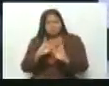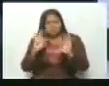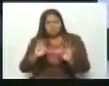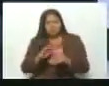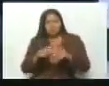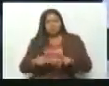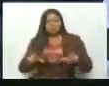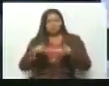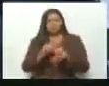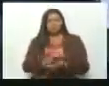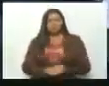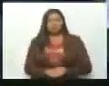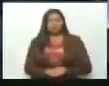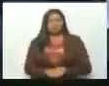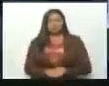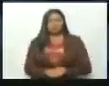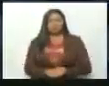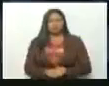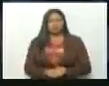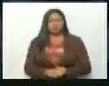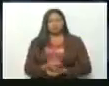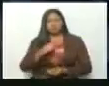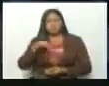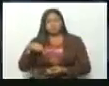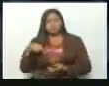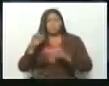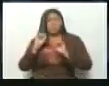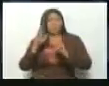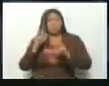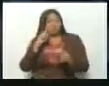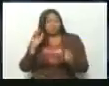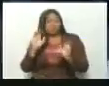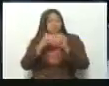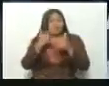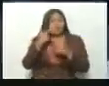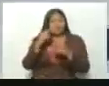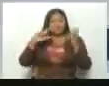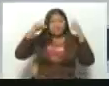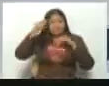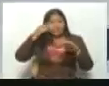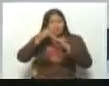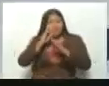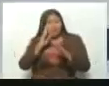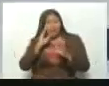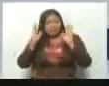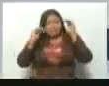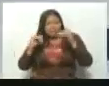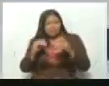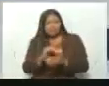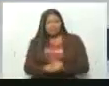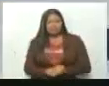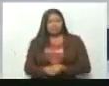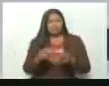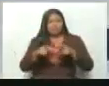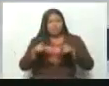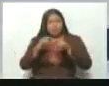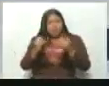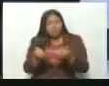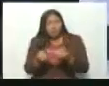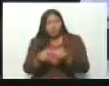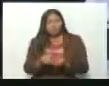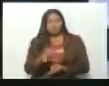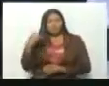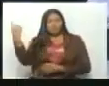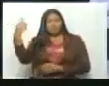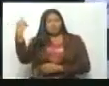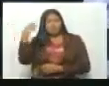vista comunicacional, de ahí nosotros que tuvimos la oportunidad de cubrir al comandante Chávez, sabemos lo que era alquilar un segmento